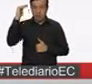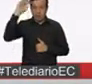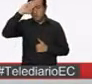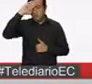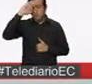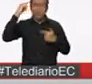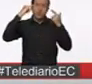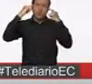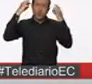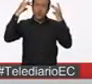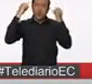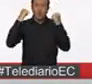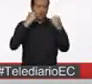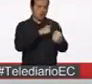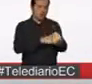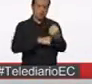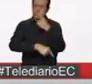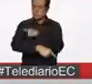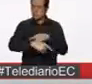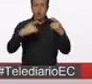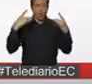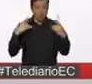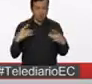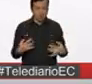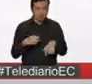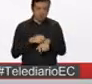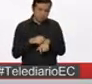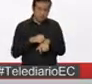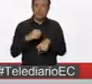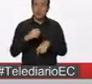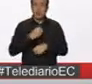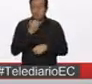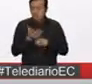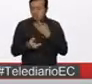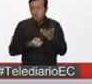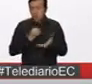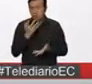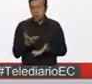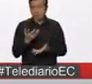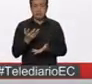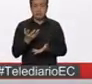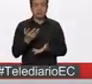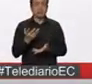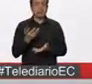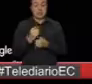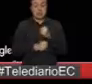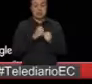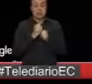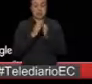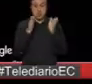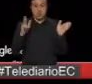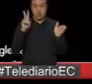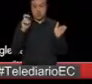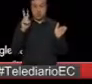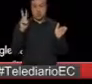cabeza intensos musculares y articulares sarpullido náuseas y vómitos en lo que curso de 2020 sólo